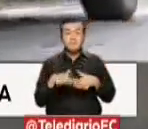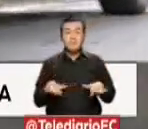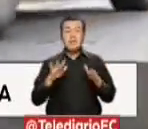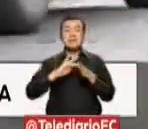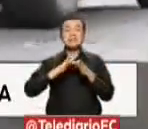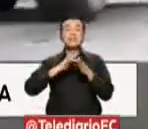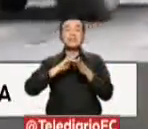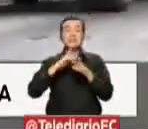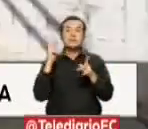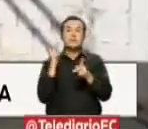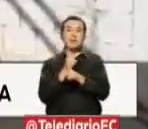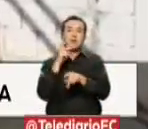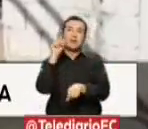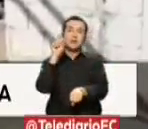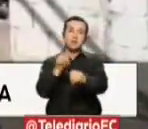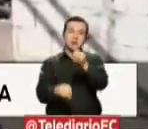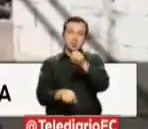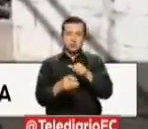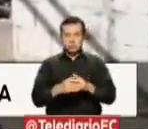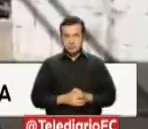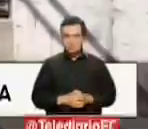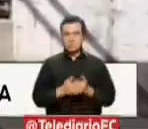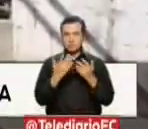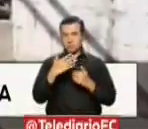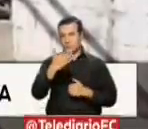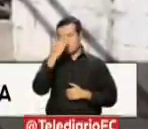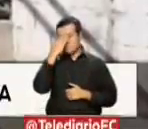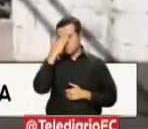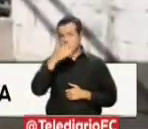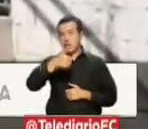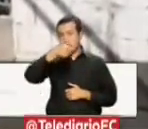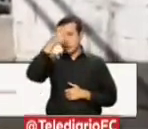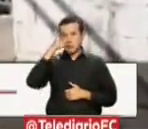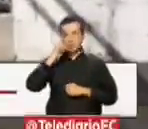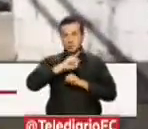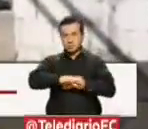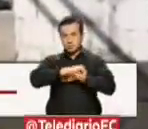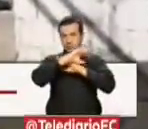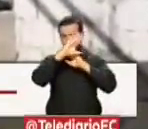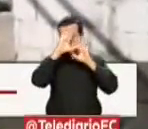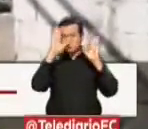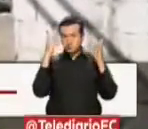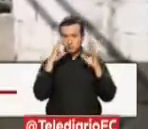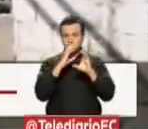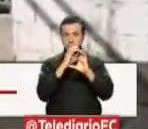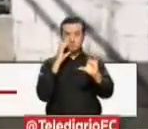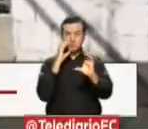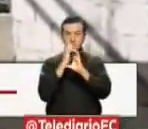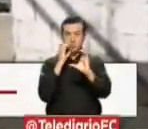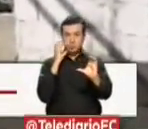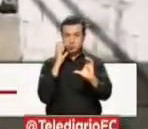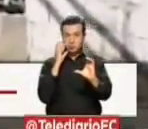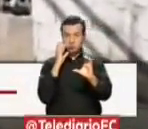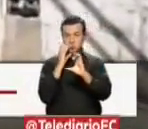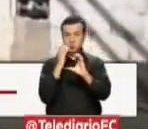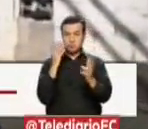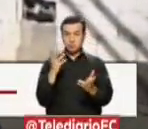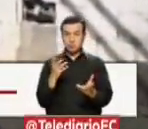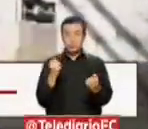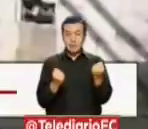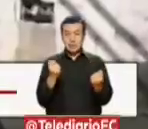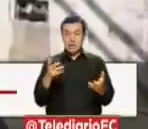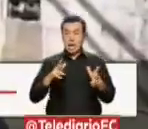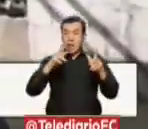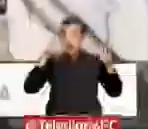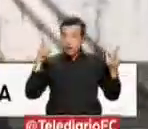riesgo de venirse abajo. Según tengo conocimiento, el día de ayer en la mañana ya los buses interprovinciales como vehículos pesados ya dejaron